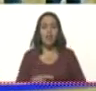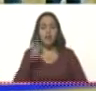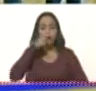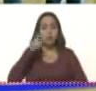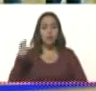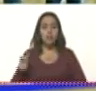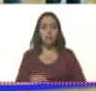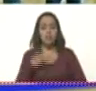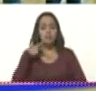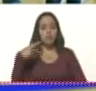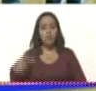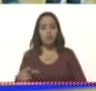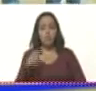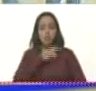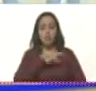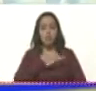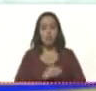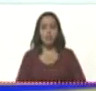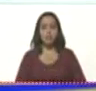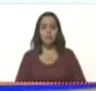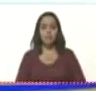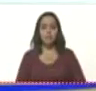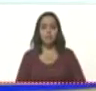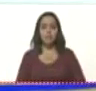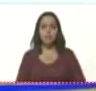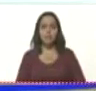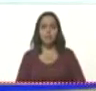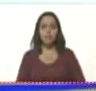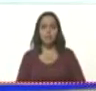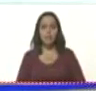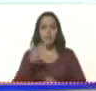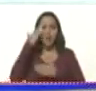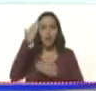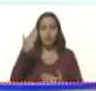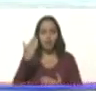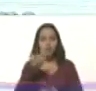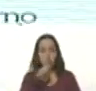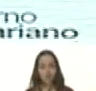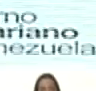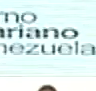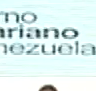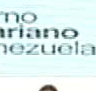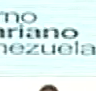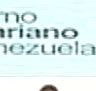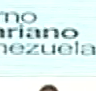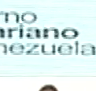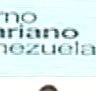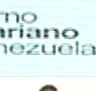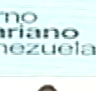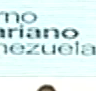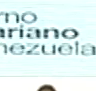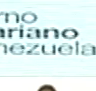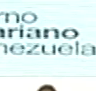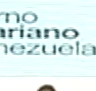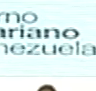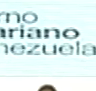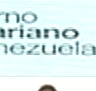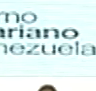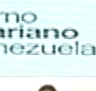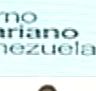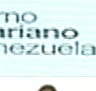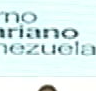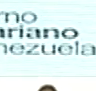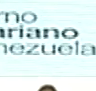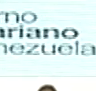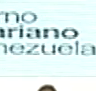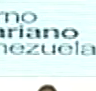Chávez. Que vivan, un saludo, miren la integración tan bonita. Un gobernador, un